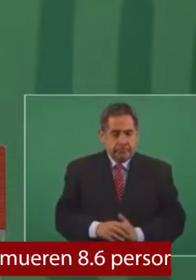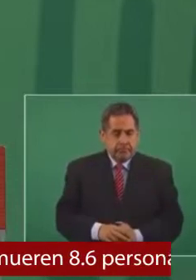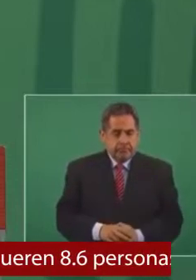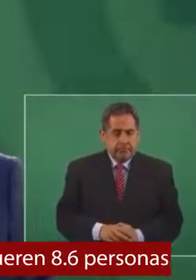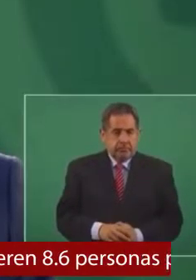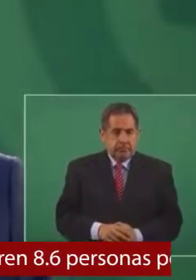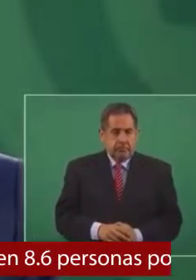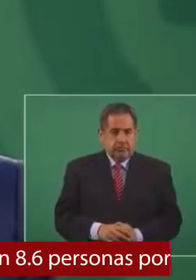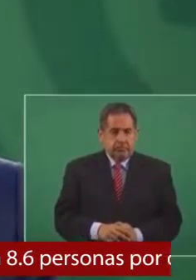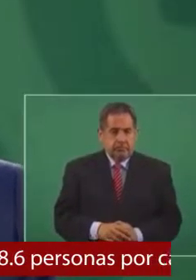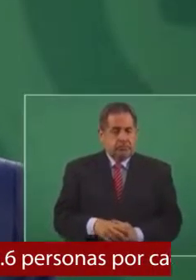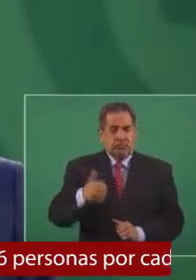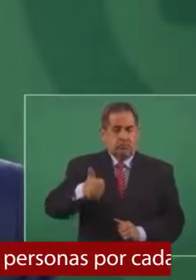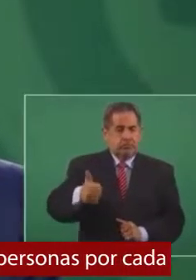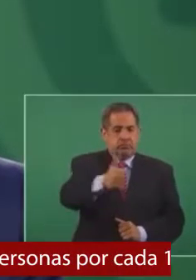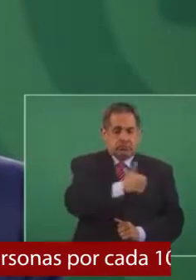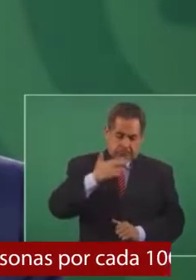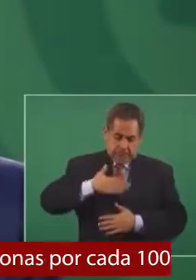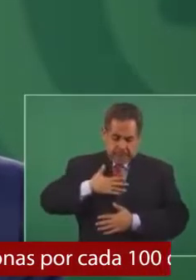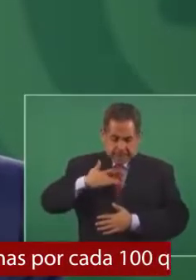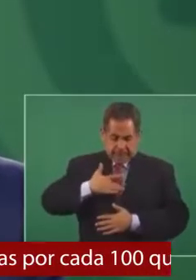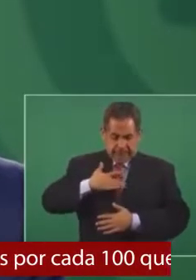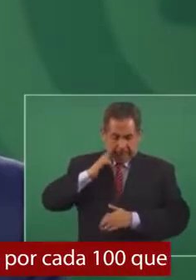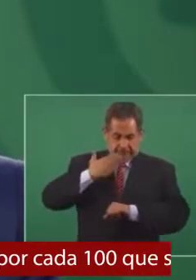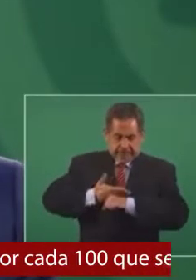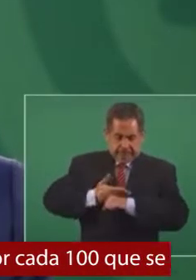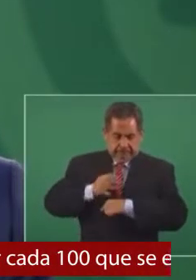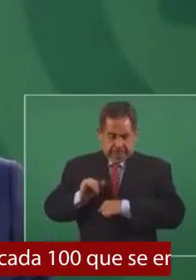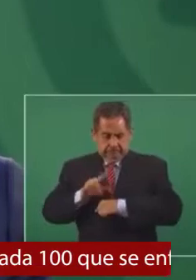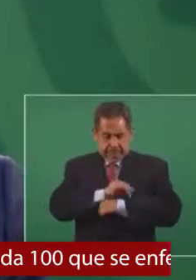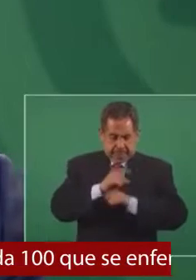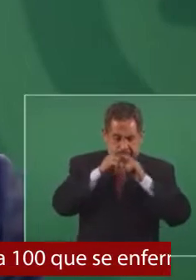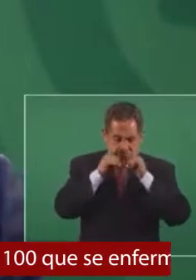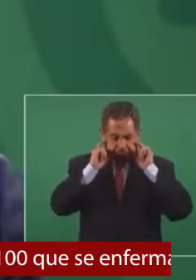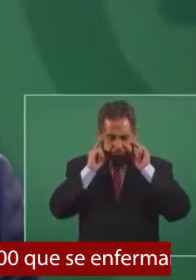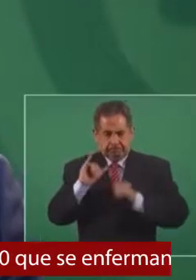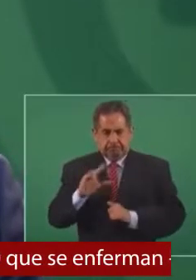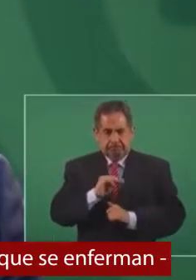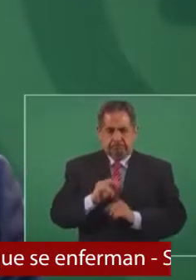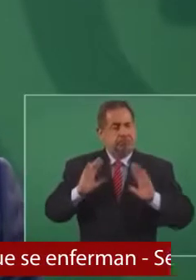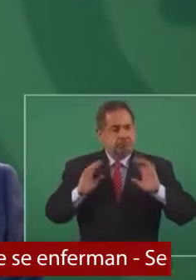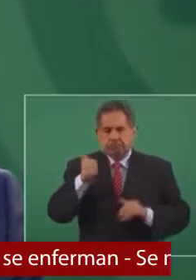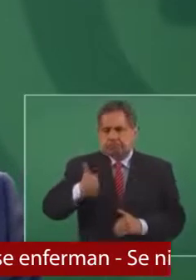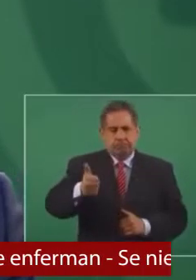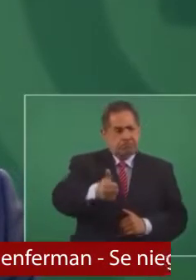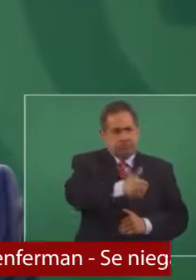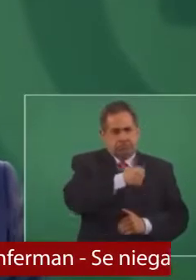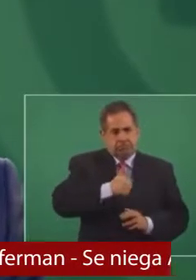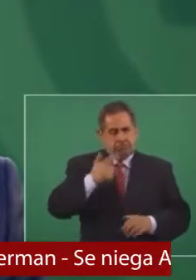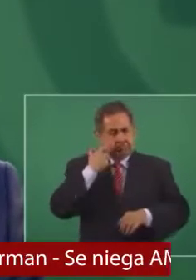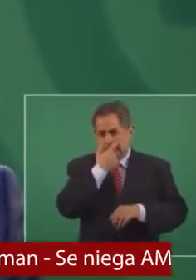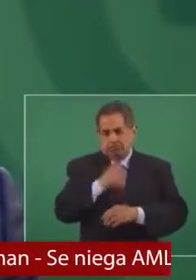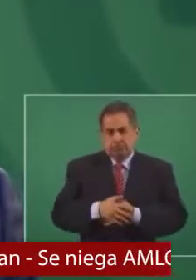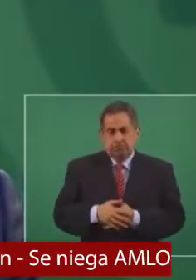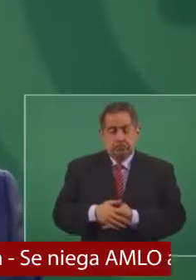eso dijo ni tampoco hará que su uso sea obligatorio de acuerdo a lo que plantearon los médicos ya no contagió